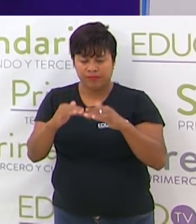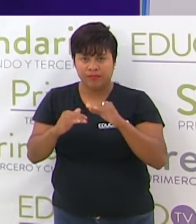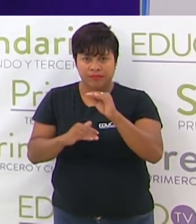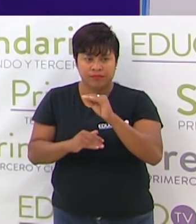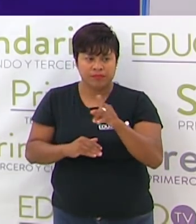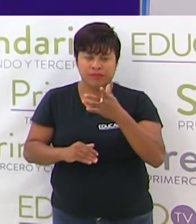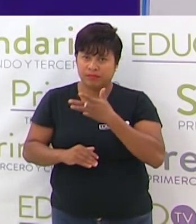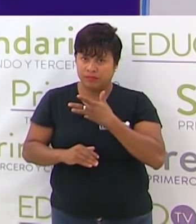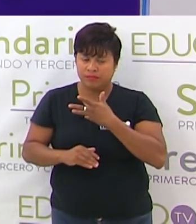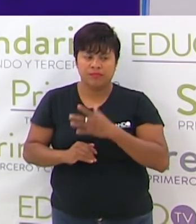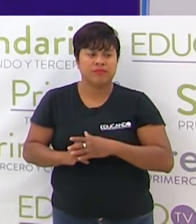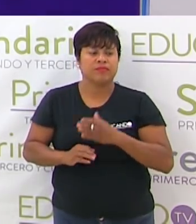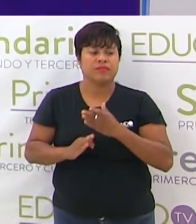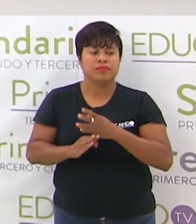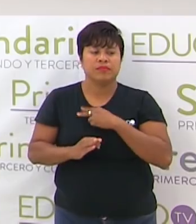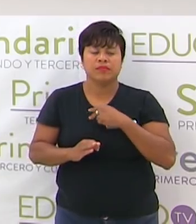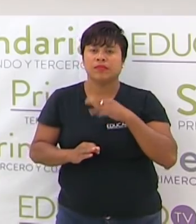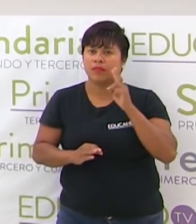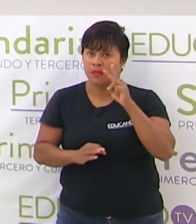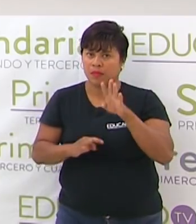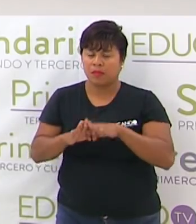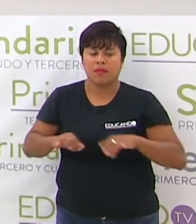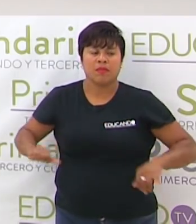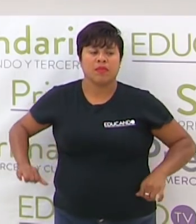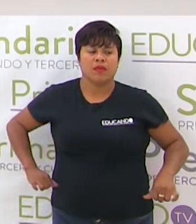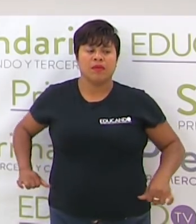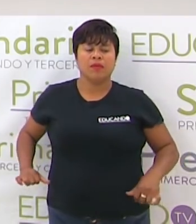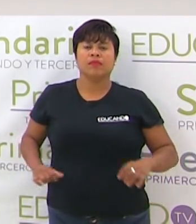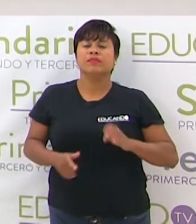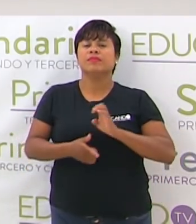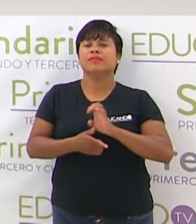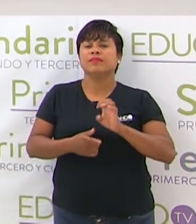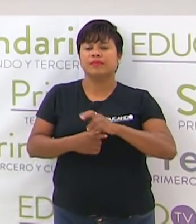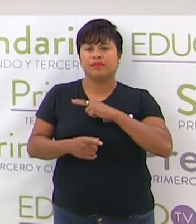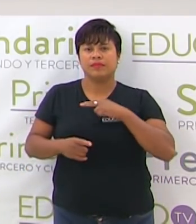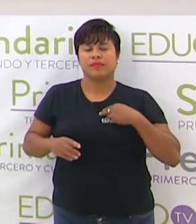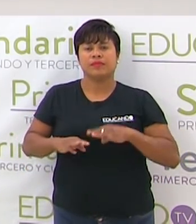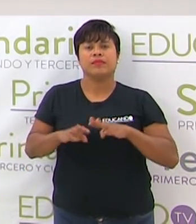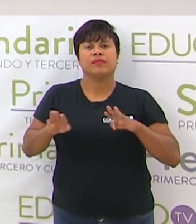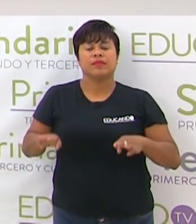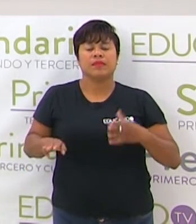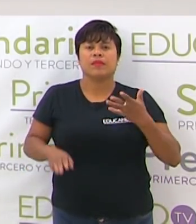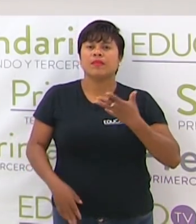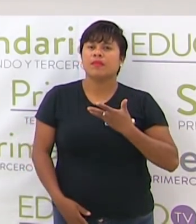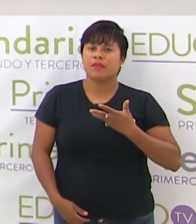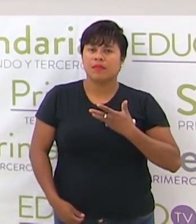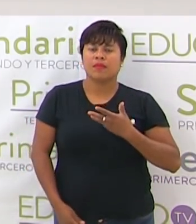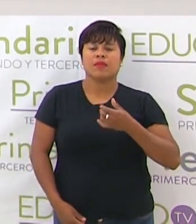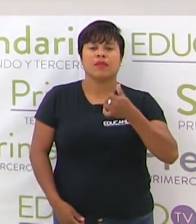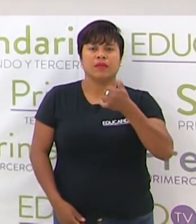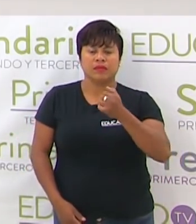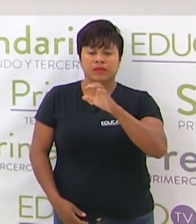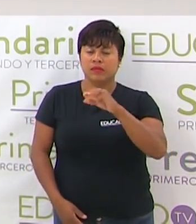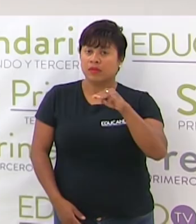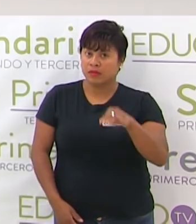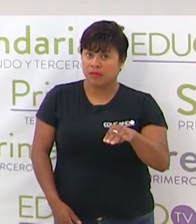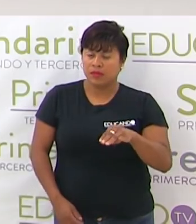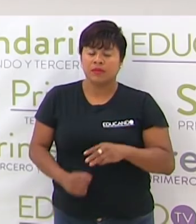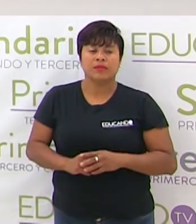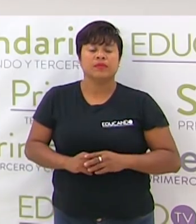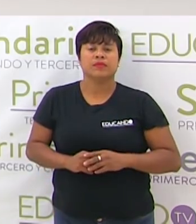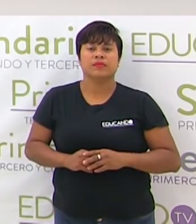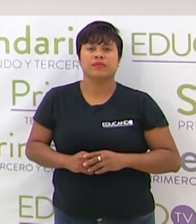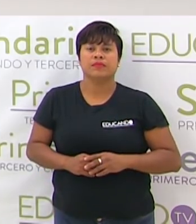vayas obteniendo. Ahorita vamos a hacer un ejercicio. Entonces vamos a medir aquí que tiene 6